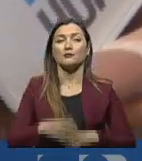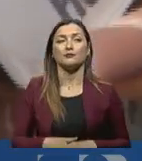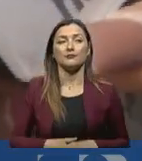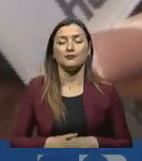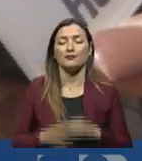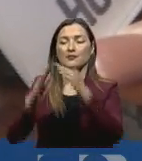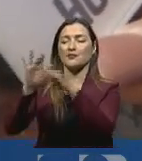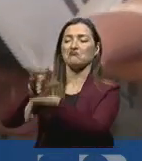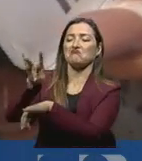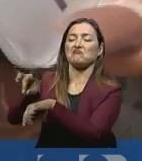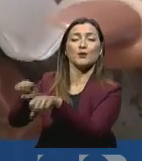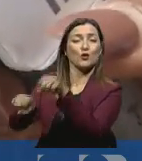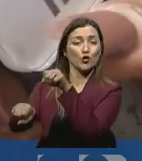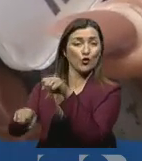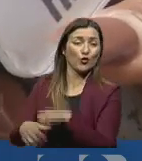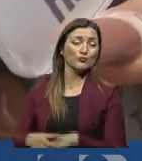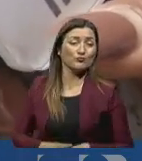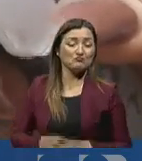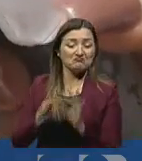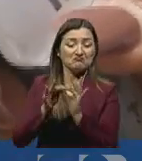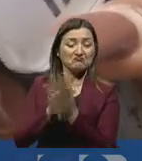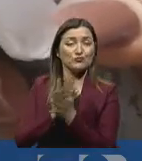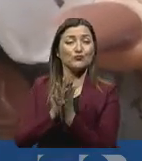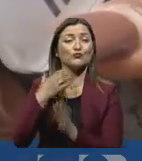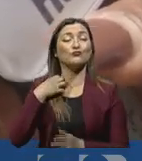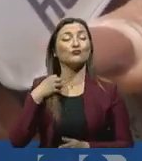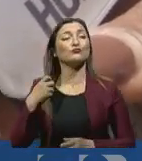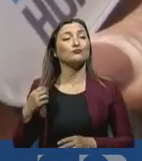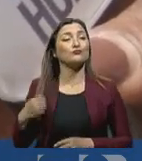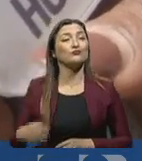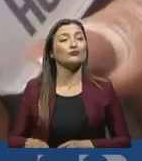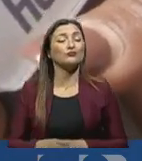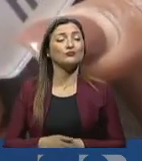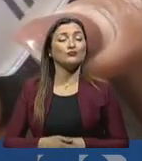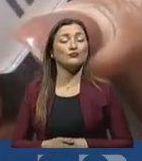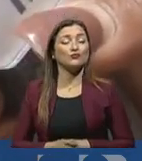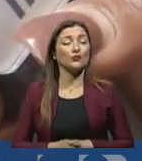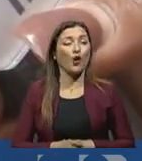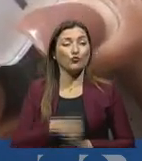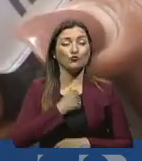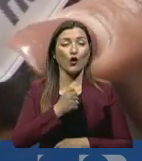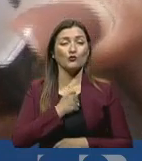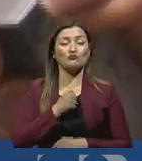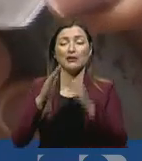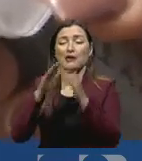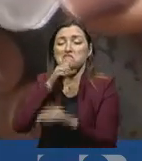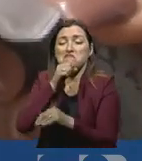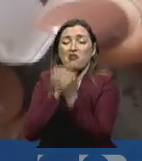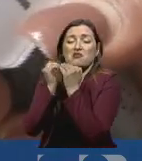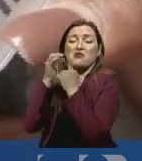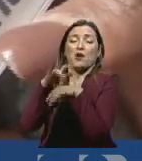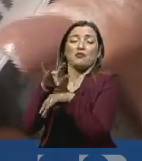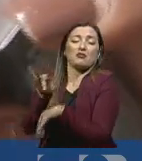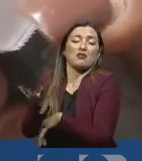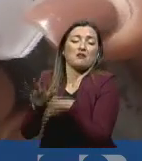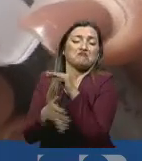destruir las Casas porque no no arreglan los dueños por casas muy grandes y muy antiguas nos arreglan mejor los